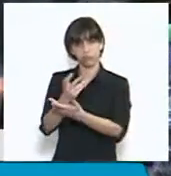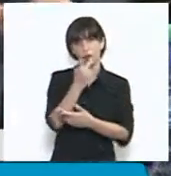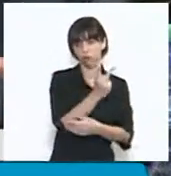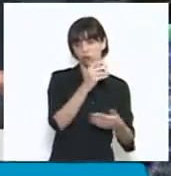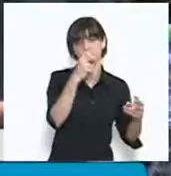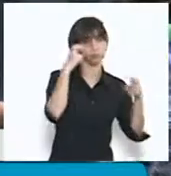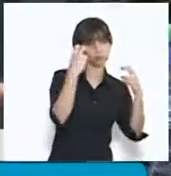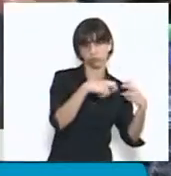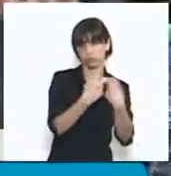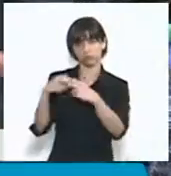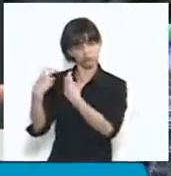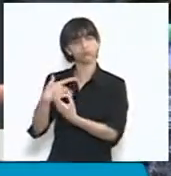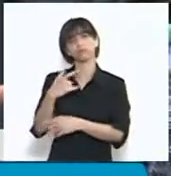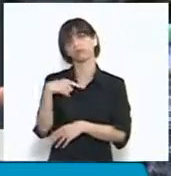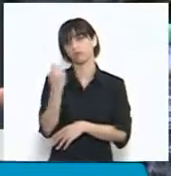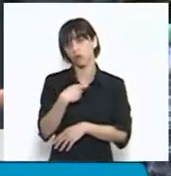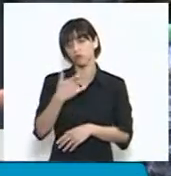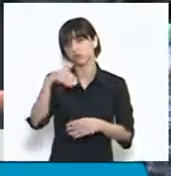que no nos es ajena